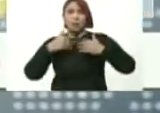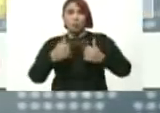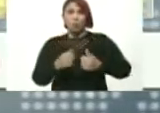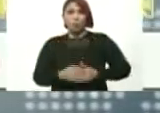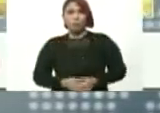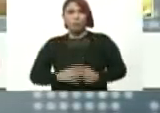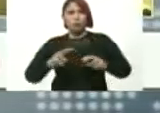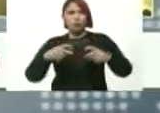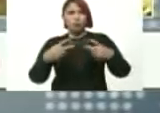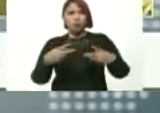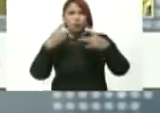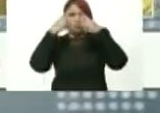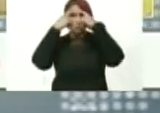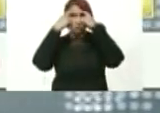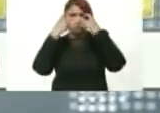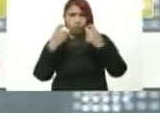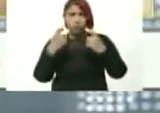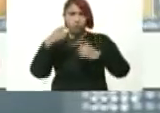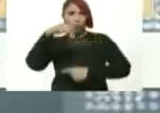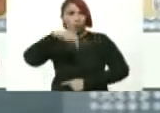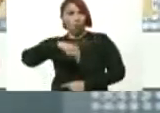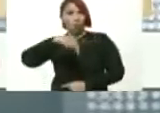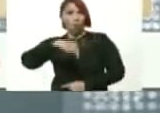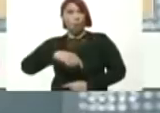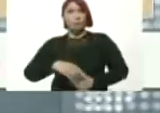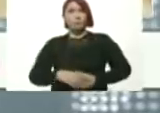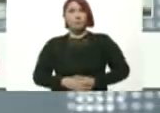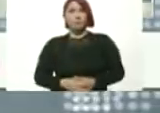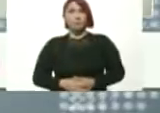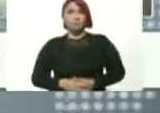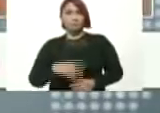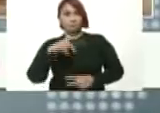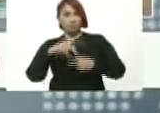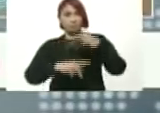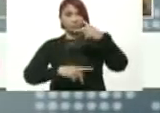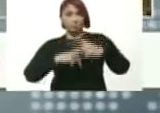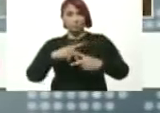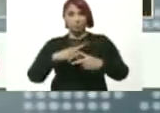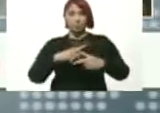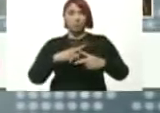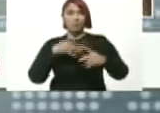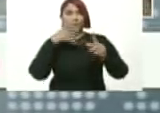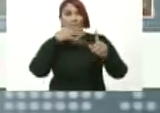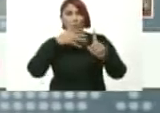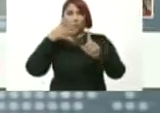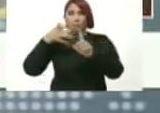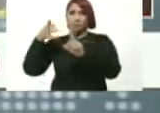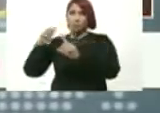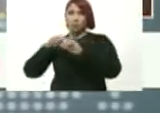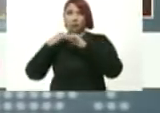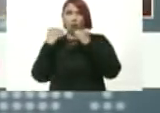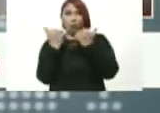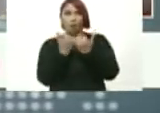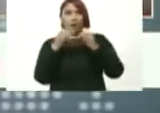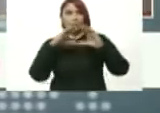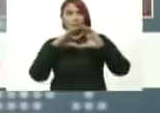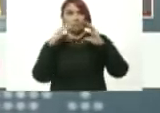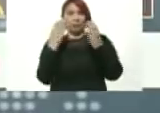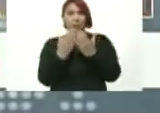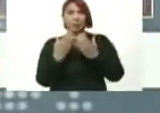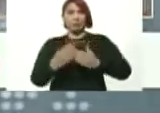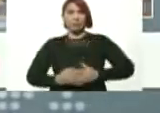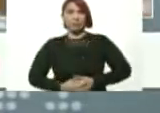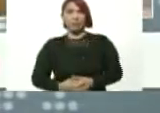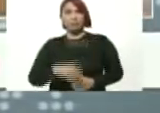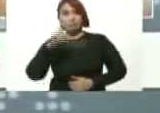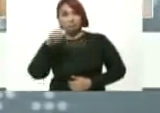nuevos profesionales y hoy están en los programas de formación y en las aulas de clase en las aulas y en los